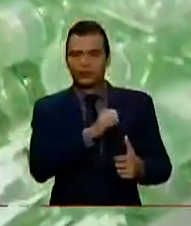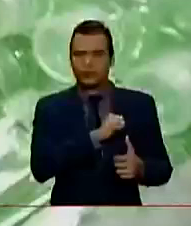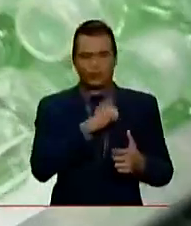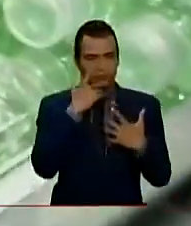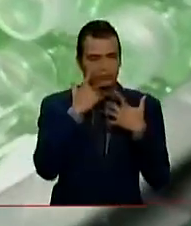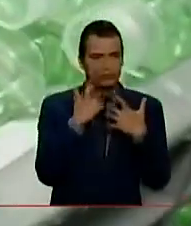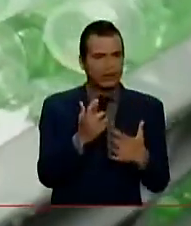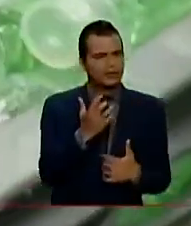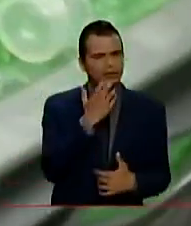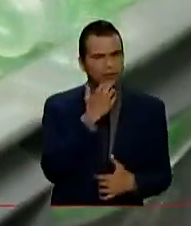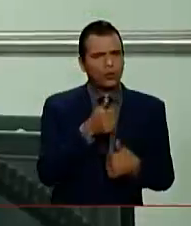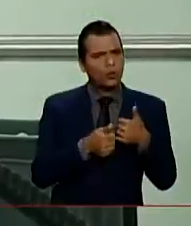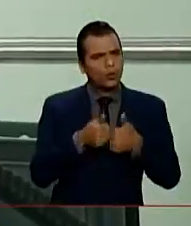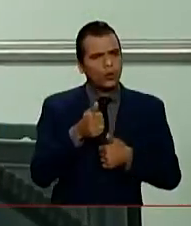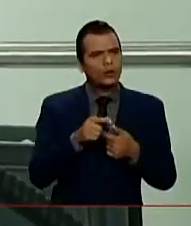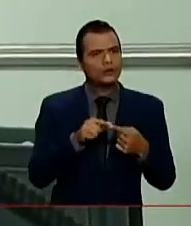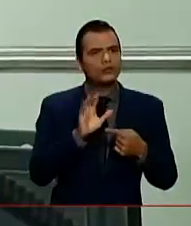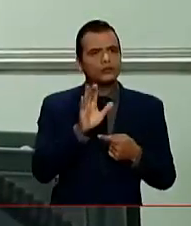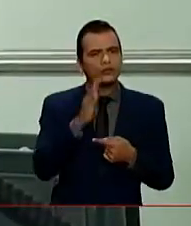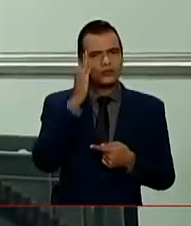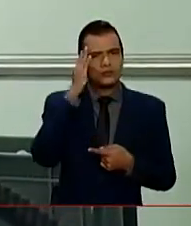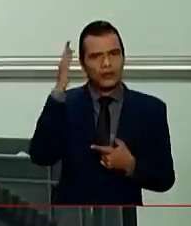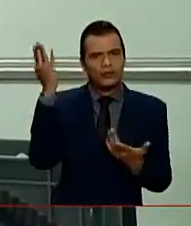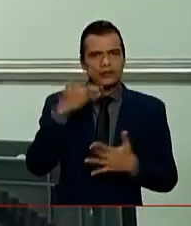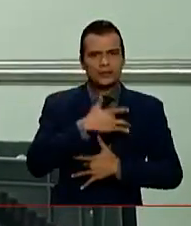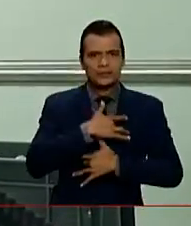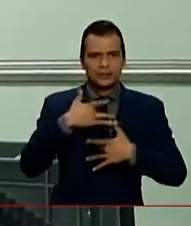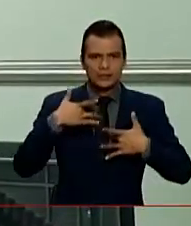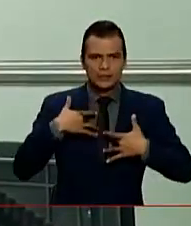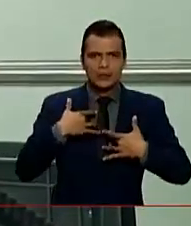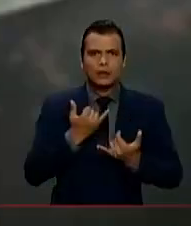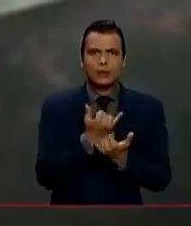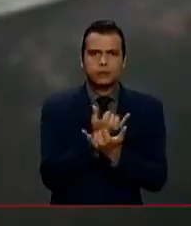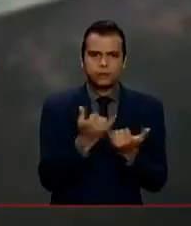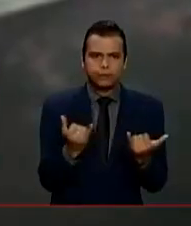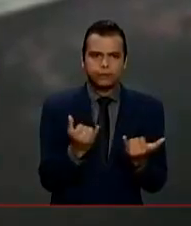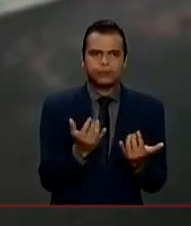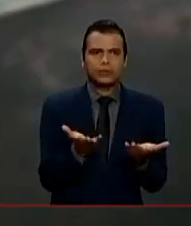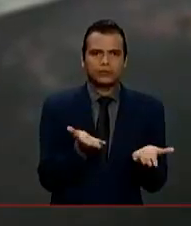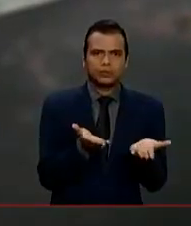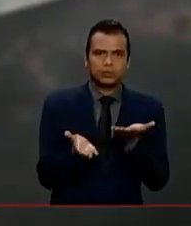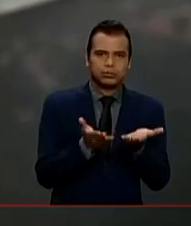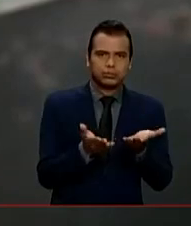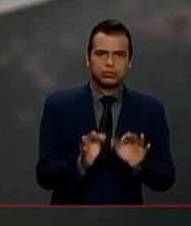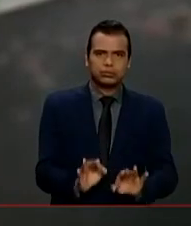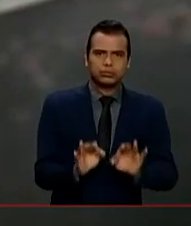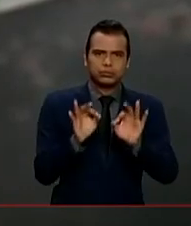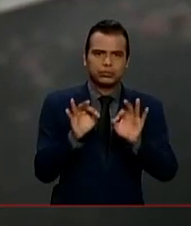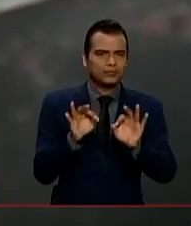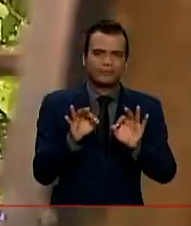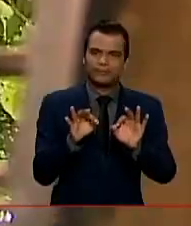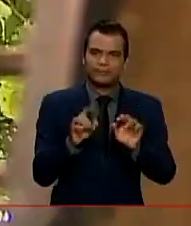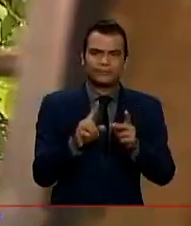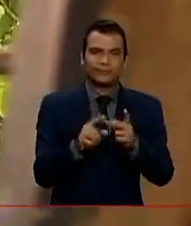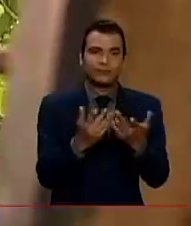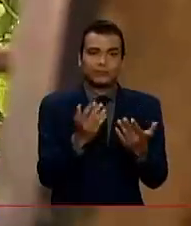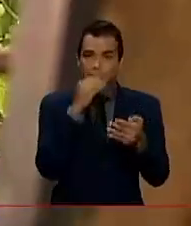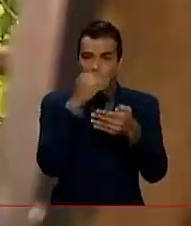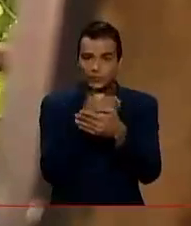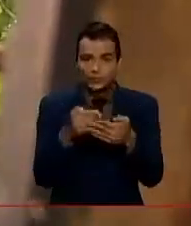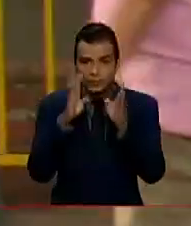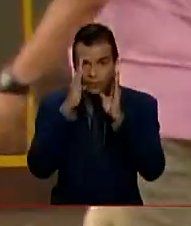en este reporte es el retroceso importante en materia de salud. Puntualmente, un rezago grande en materia de cobertura de vacunación para